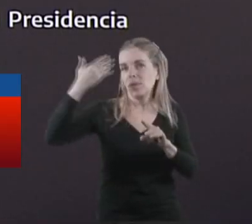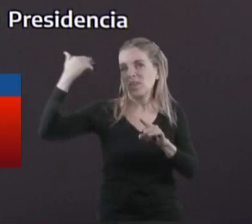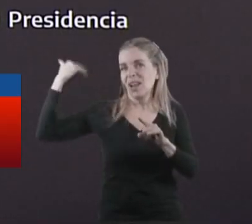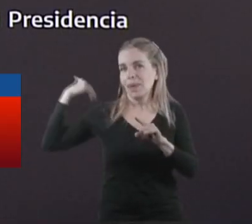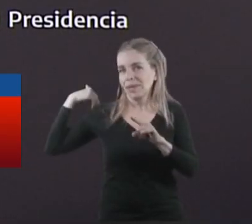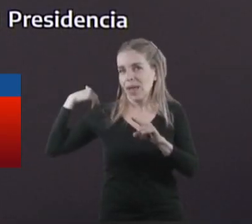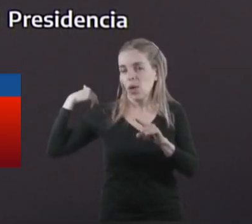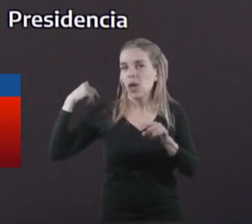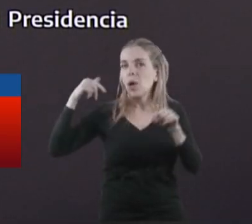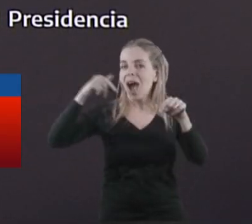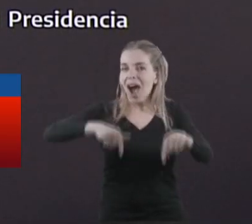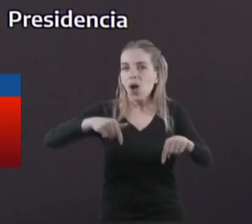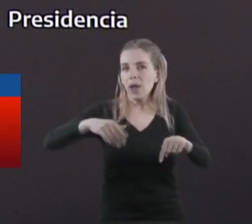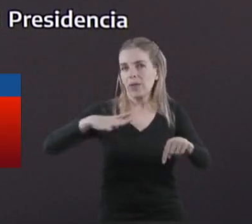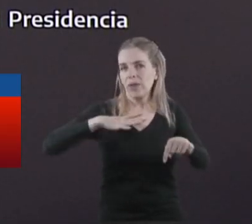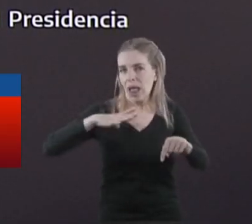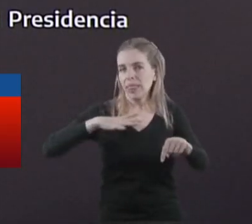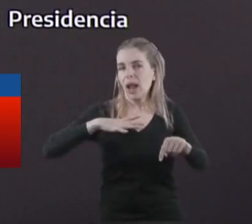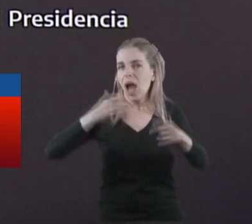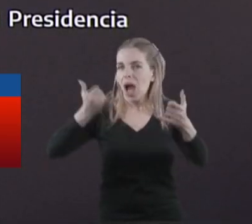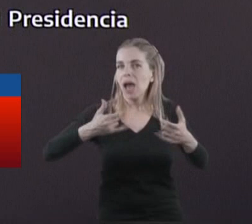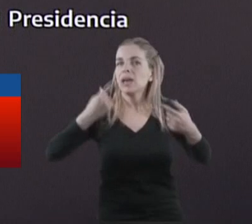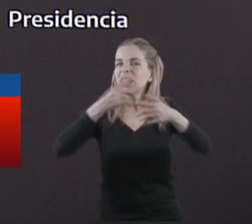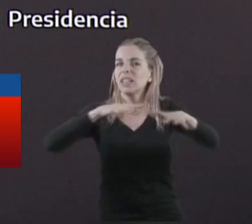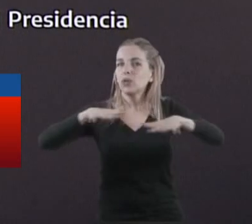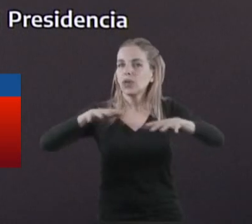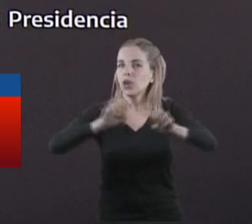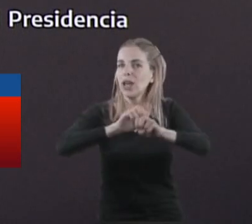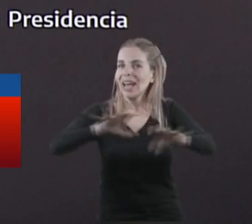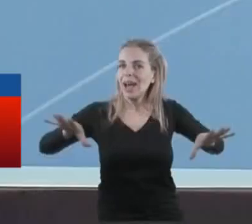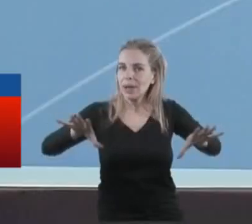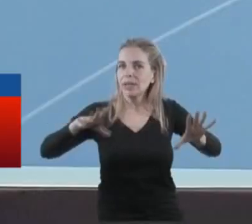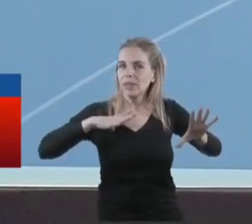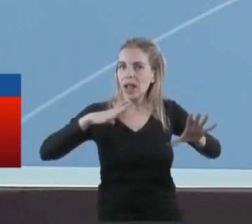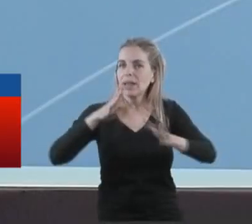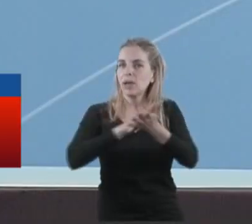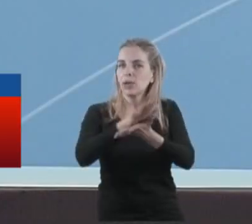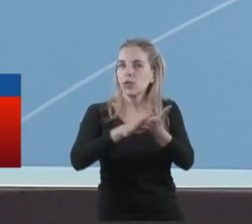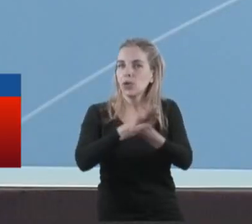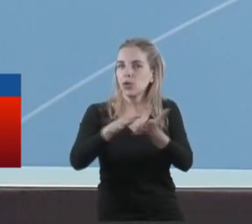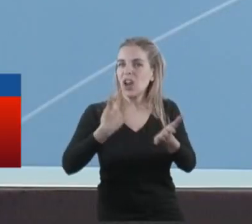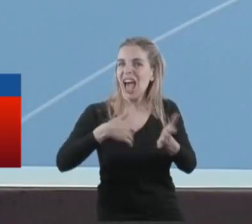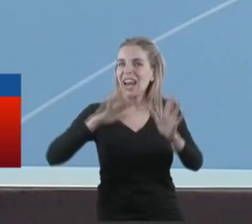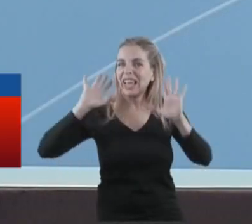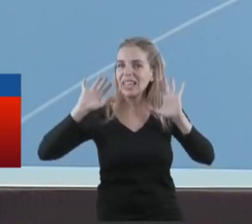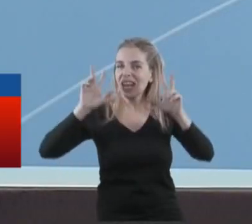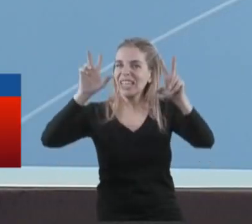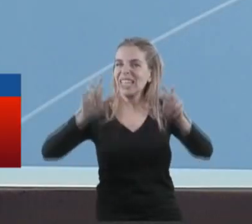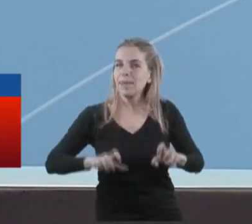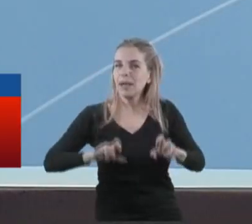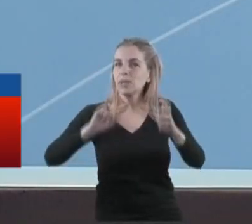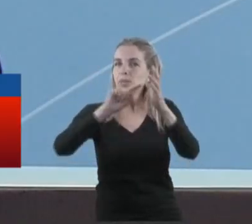aún quedan cuestiones muy graves que se le impusieron a la Argentina por resolver. Nos quedan esas cuestiones por